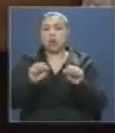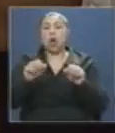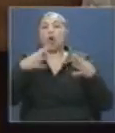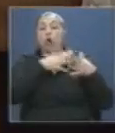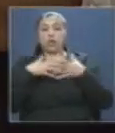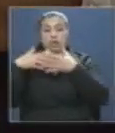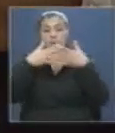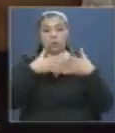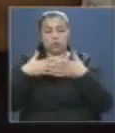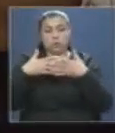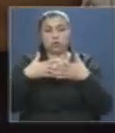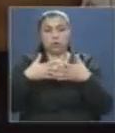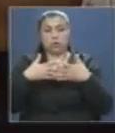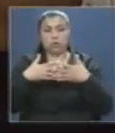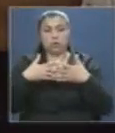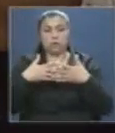Unidos.